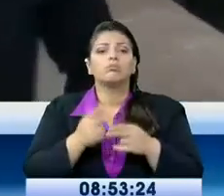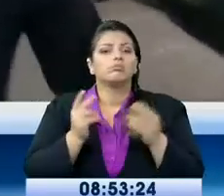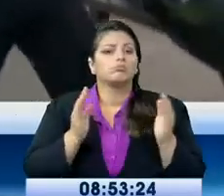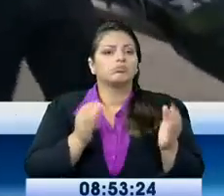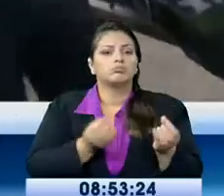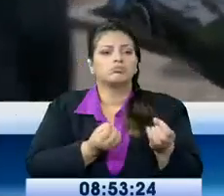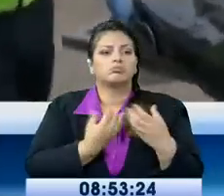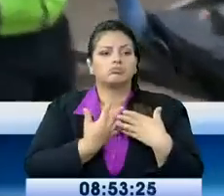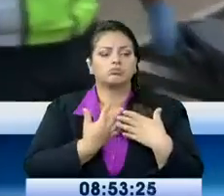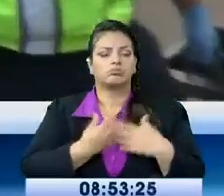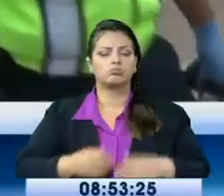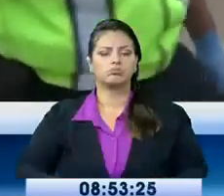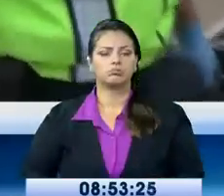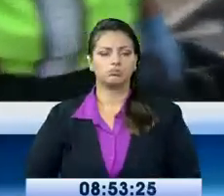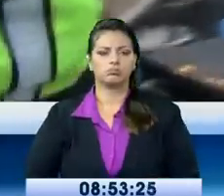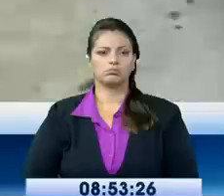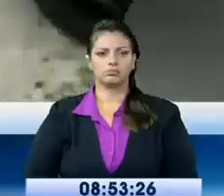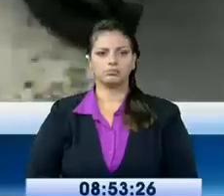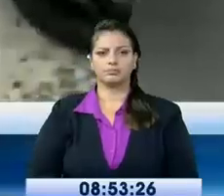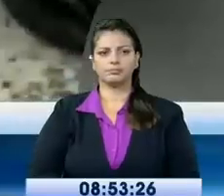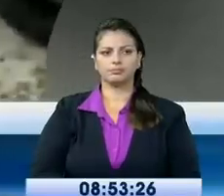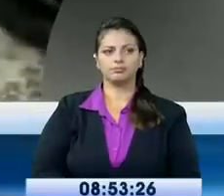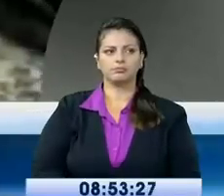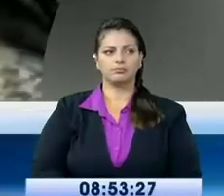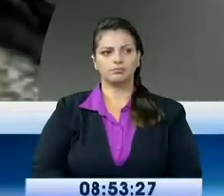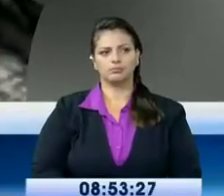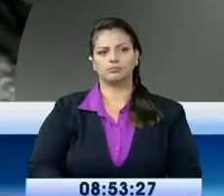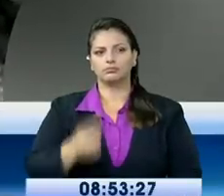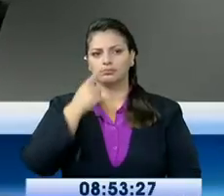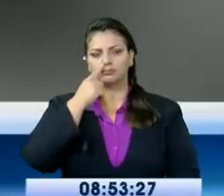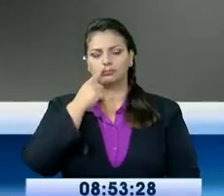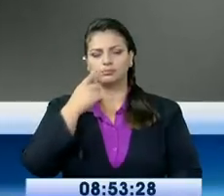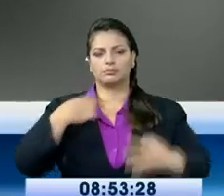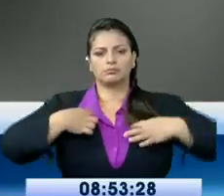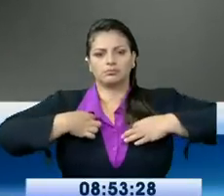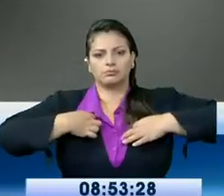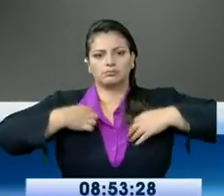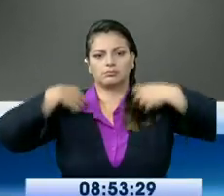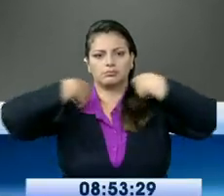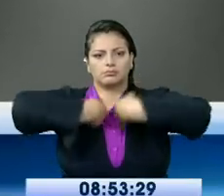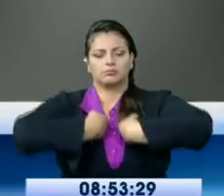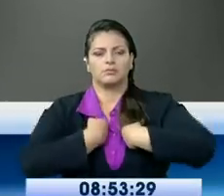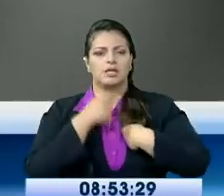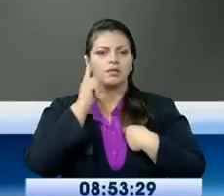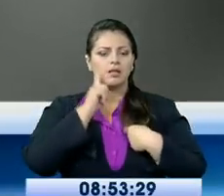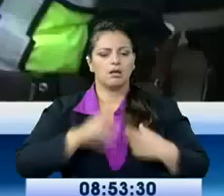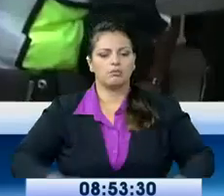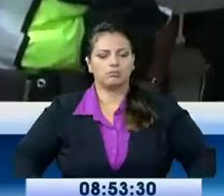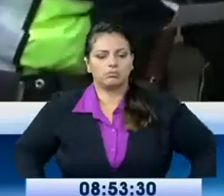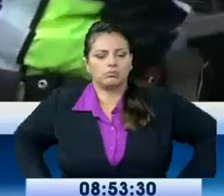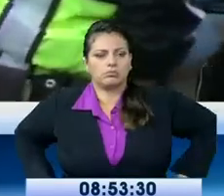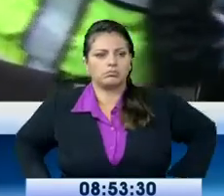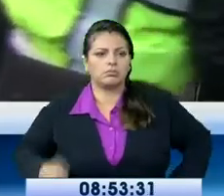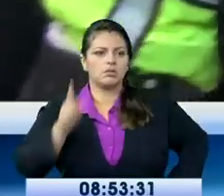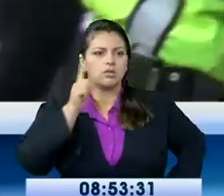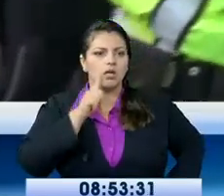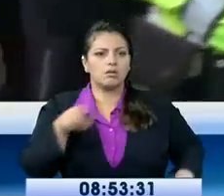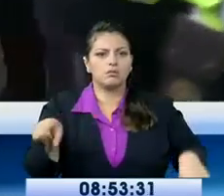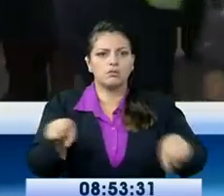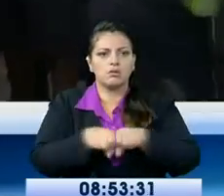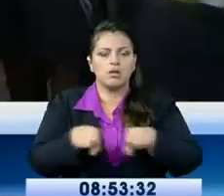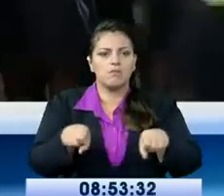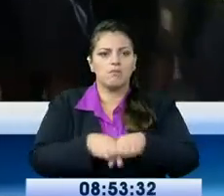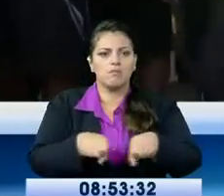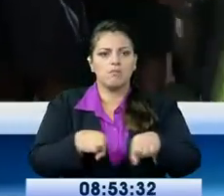podido identificar al fallecido, quien vestía chompa negra, pantalón negro y zapatos color beige. Desde la provincia de Santa Elena,